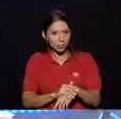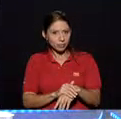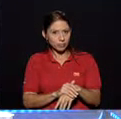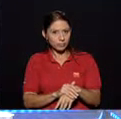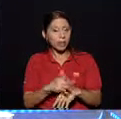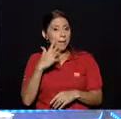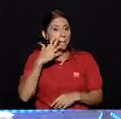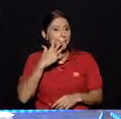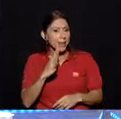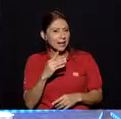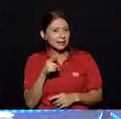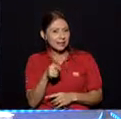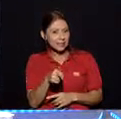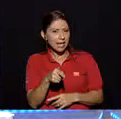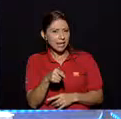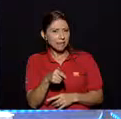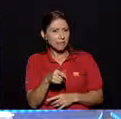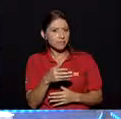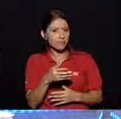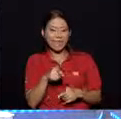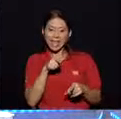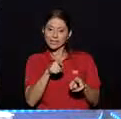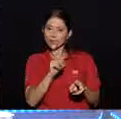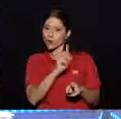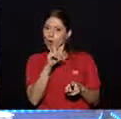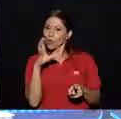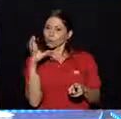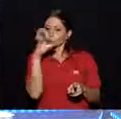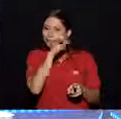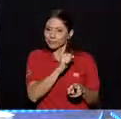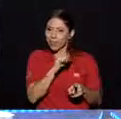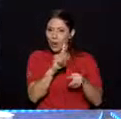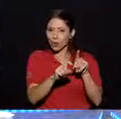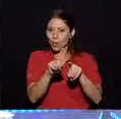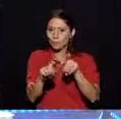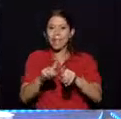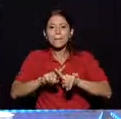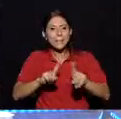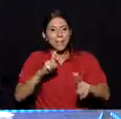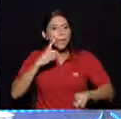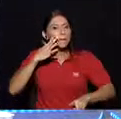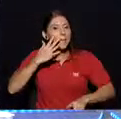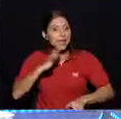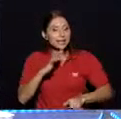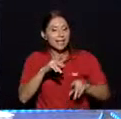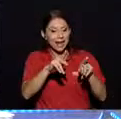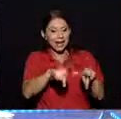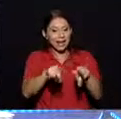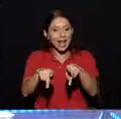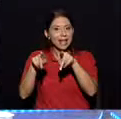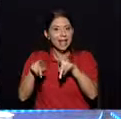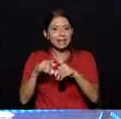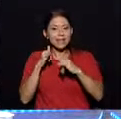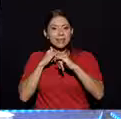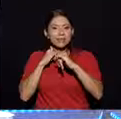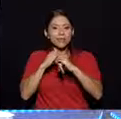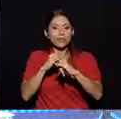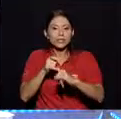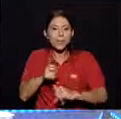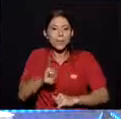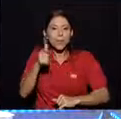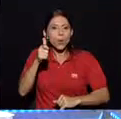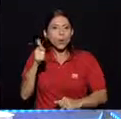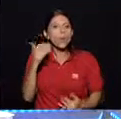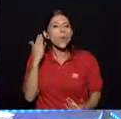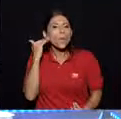denuncia porque se pierde, digamos, en el tema del seguimiento al caso, ¿verdad? Tal vez el tema de la